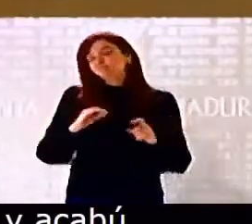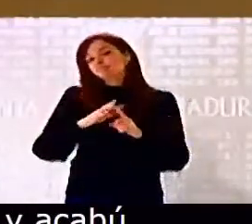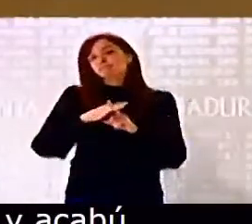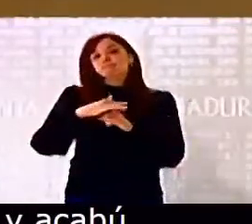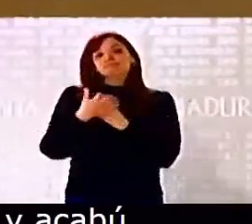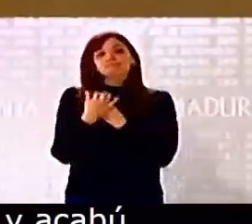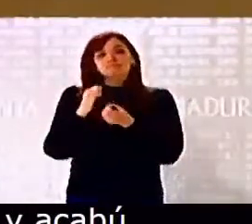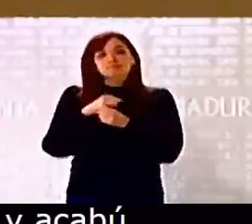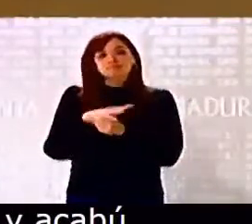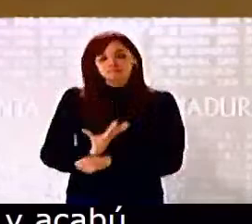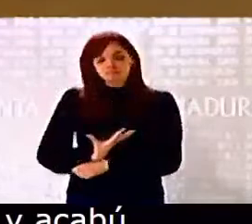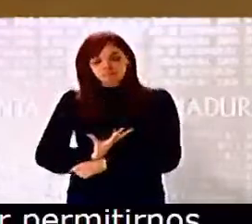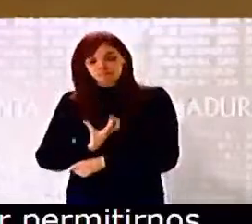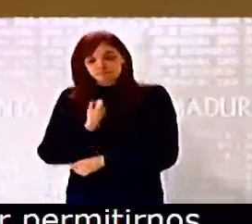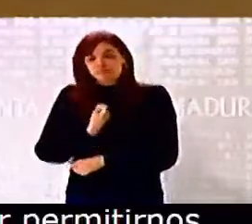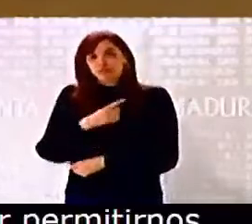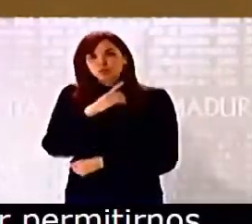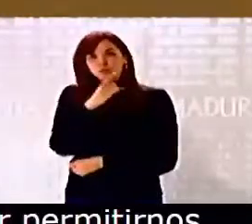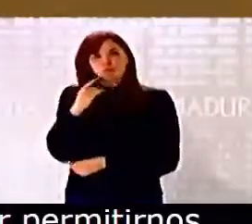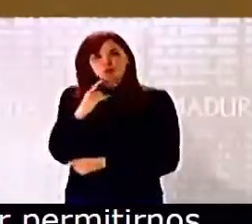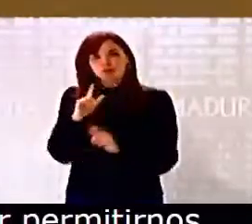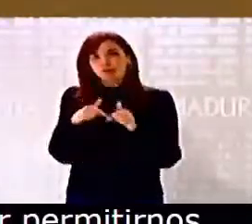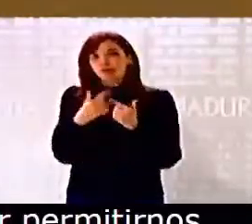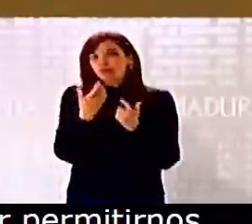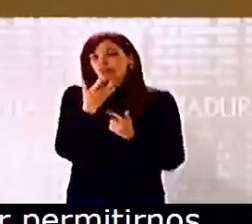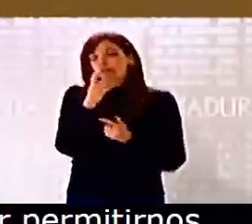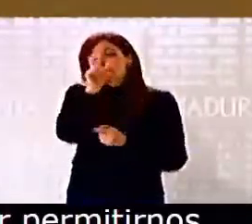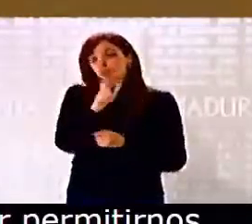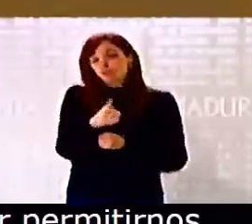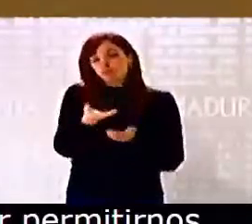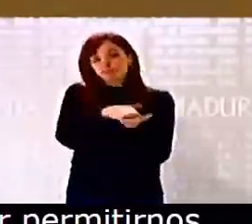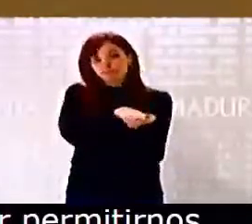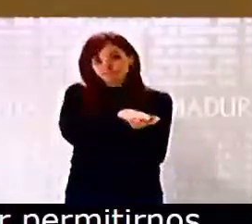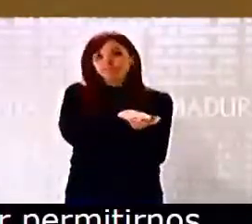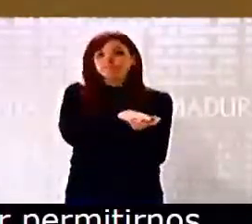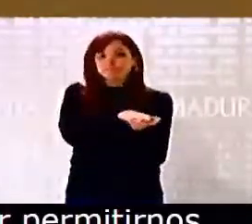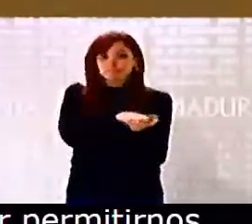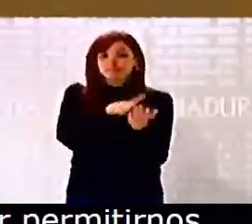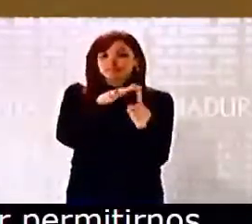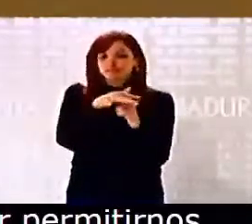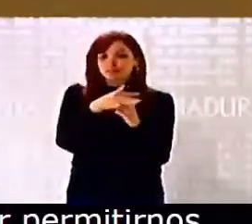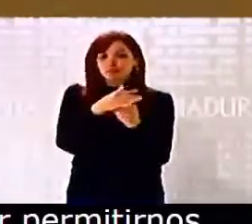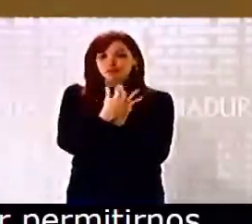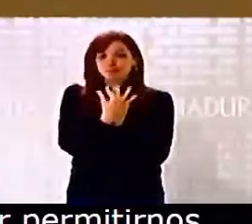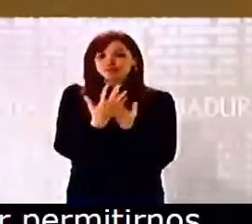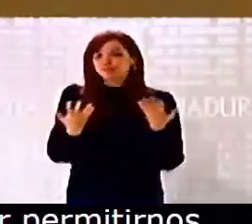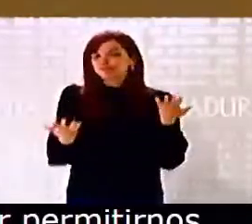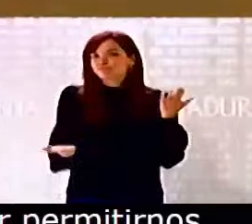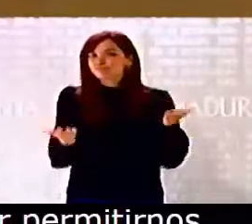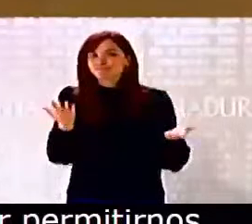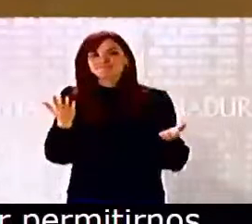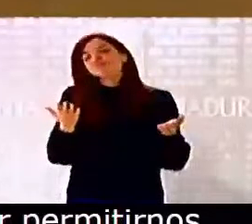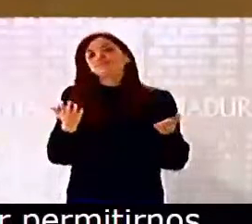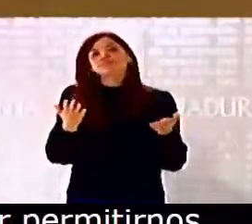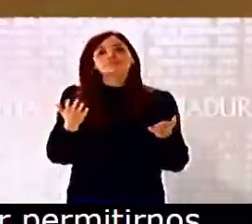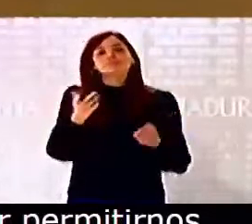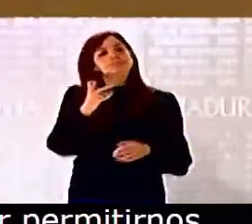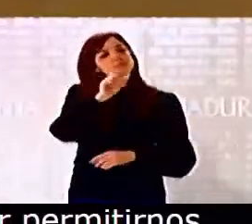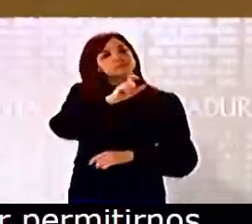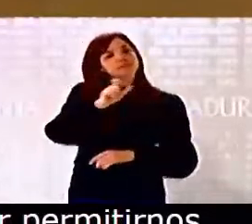dolor de las familias extremeñas que han perdido a un ser querido y que además lo han perdido en unas circunstancias para las